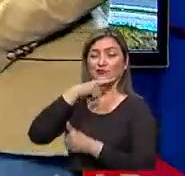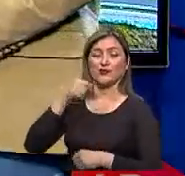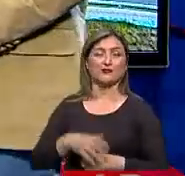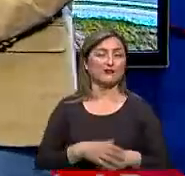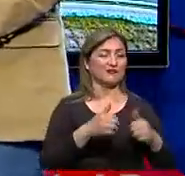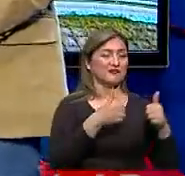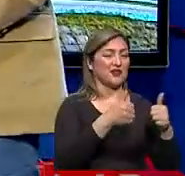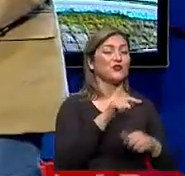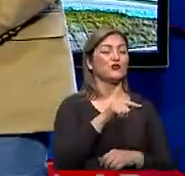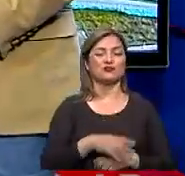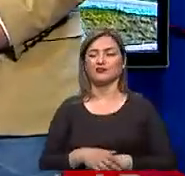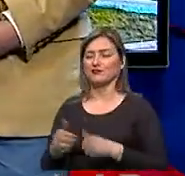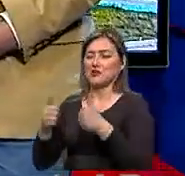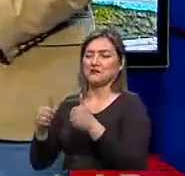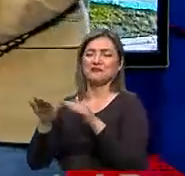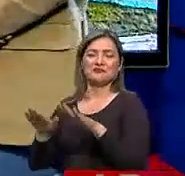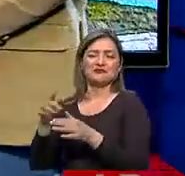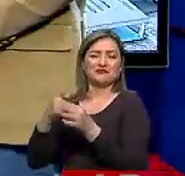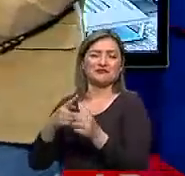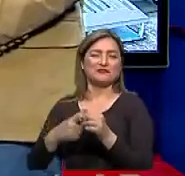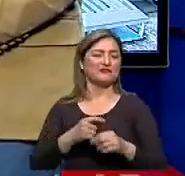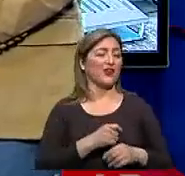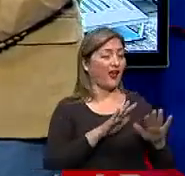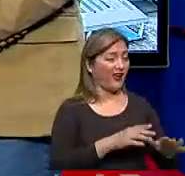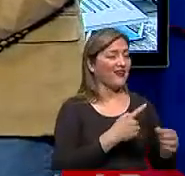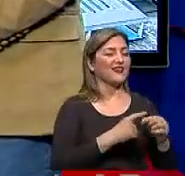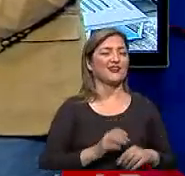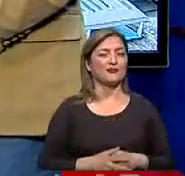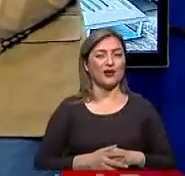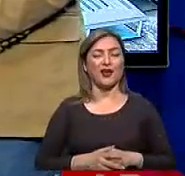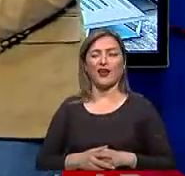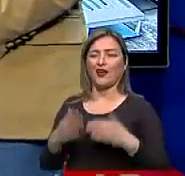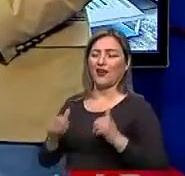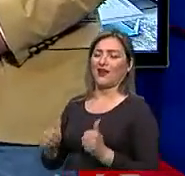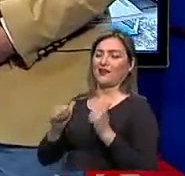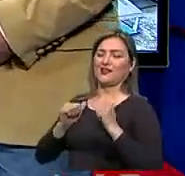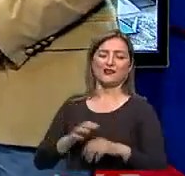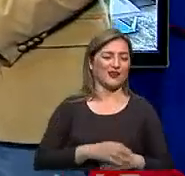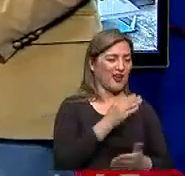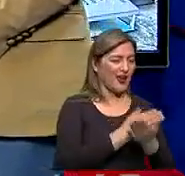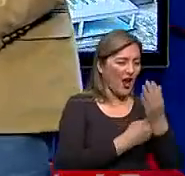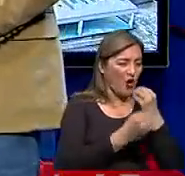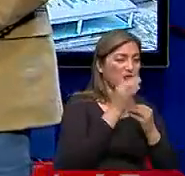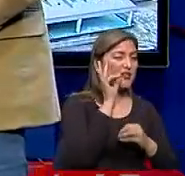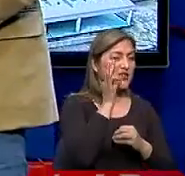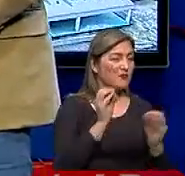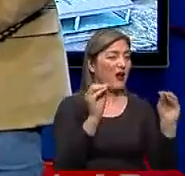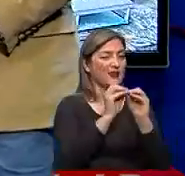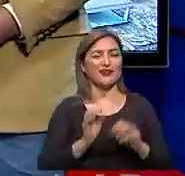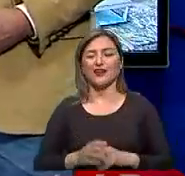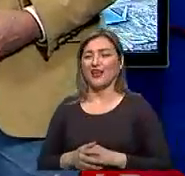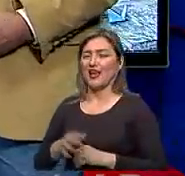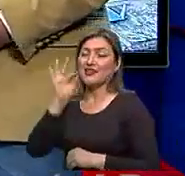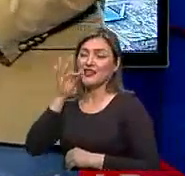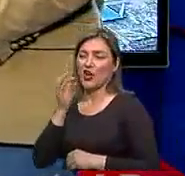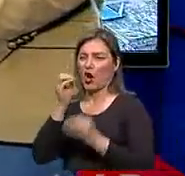muy bien, gracias. ¿Te quedaste en Quito? Me quedé en Quito, pero descansando. Comiste rico y mucho. Comí rico, no mucho. Ah, bueno, está bien. Bien